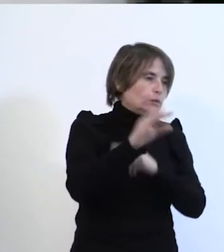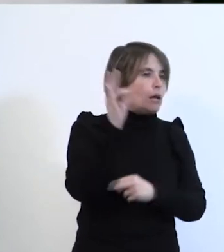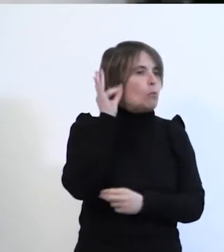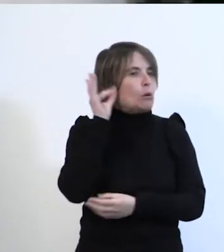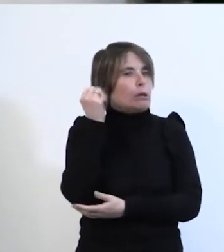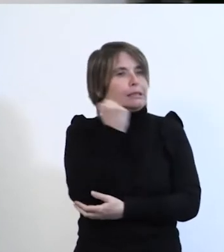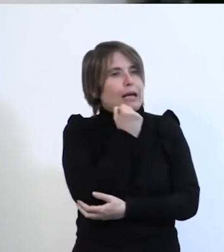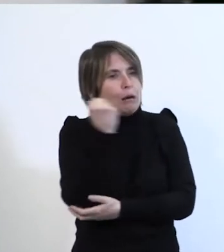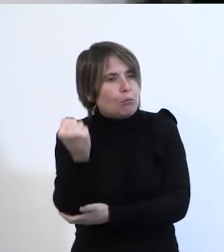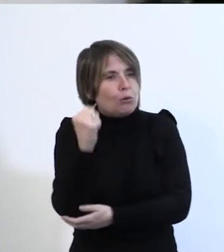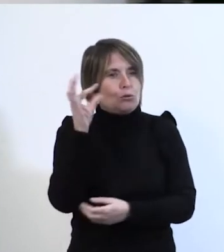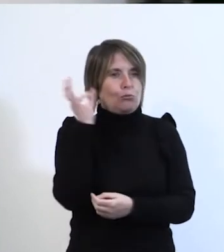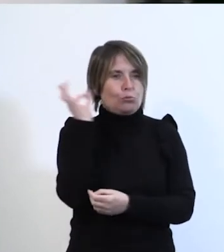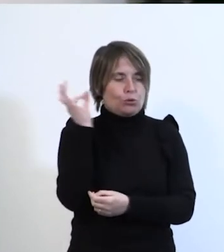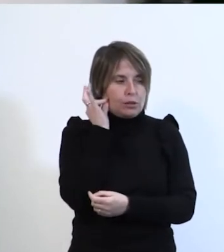mujeres,